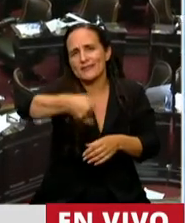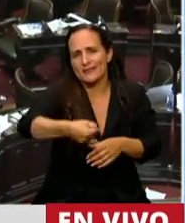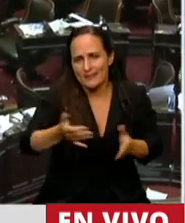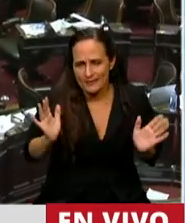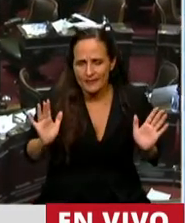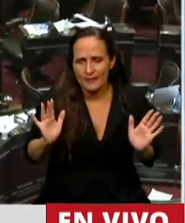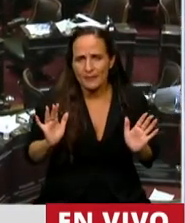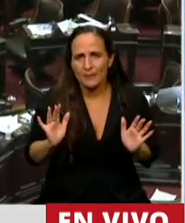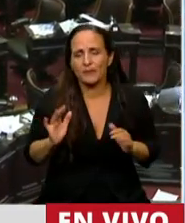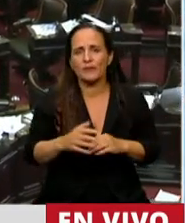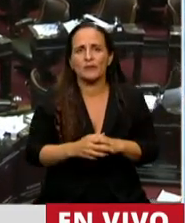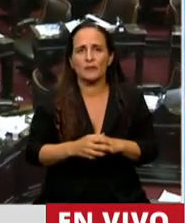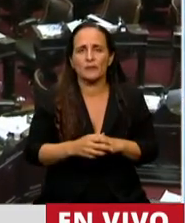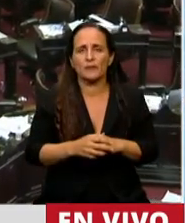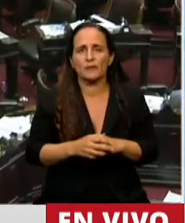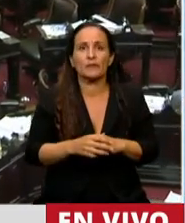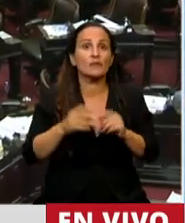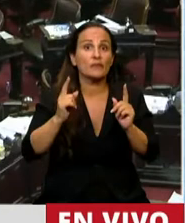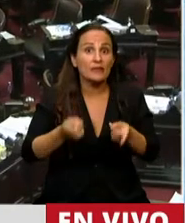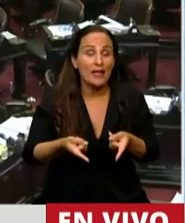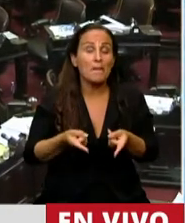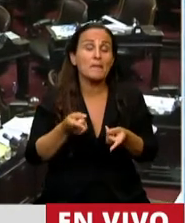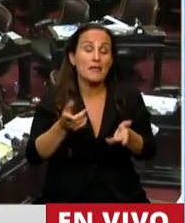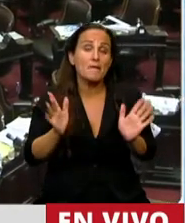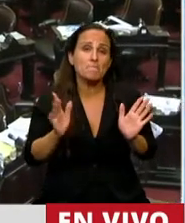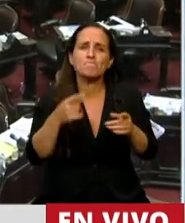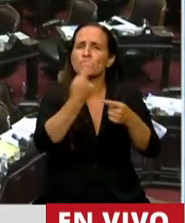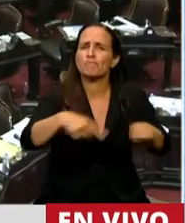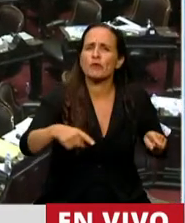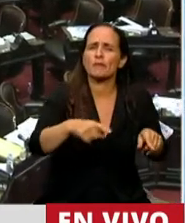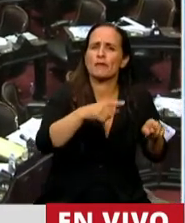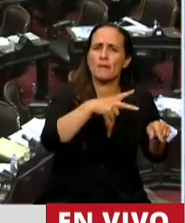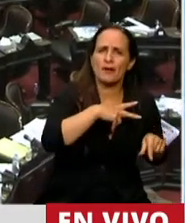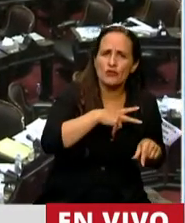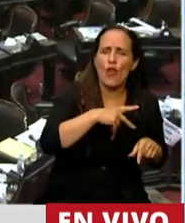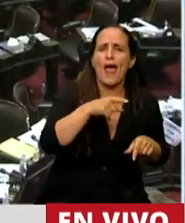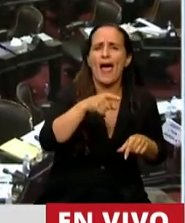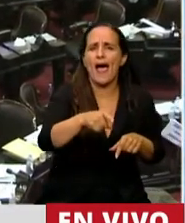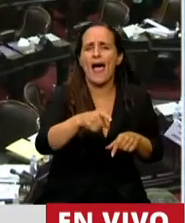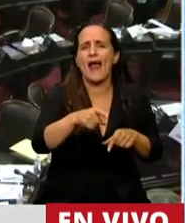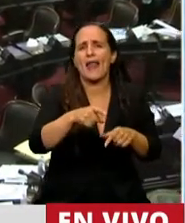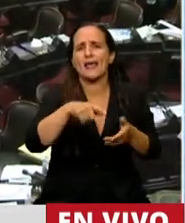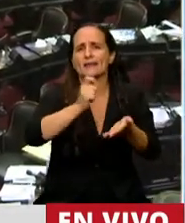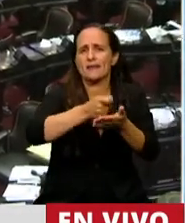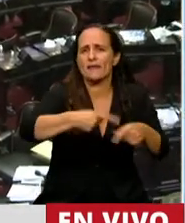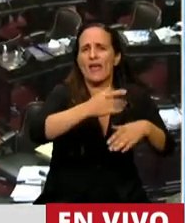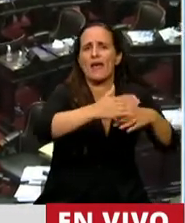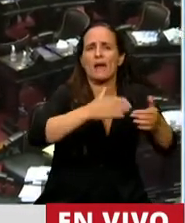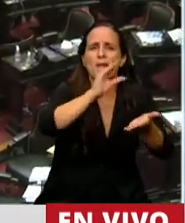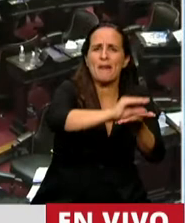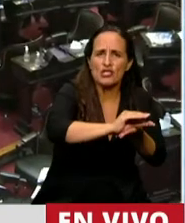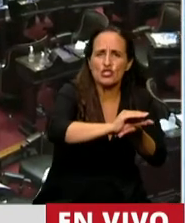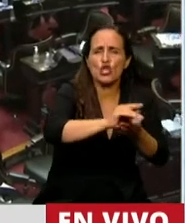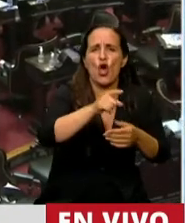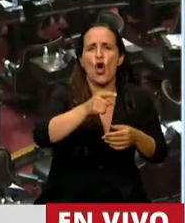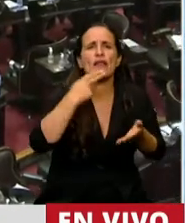acompañamos que los instrumentos elegidos, bienes personales, pago a cuenta de bienes personales de parte de la inversión,